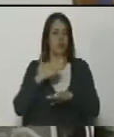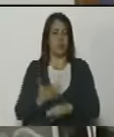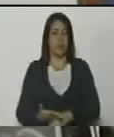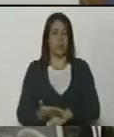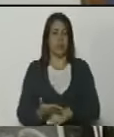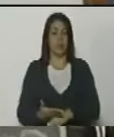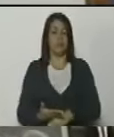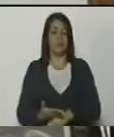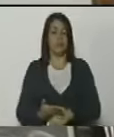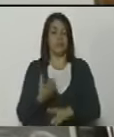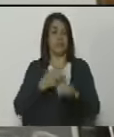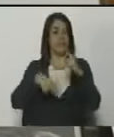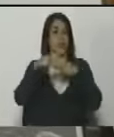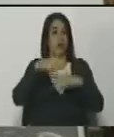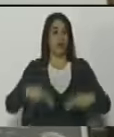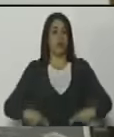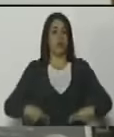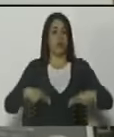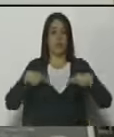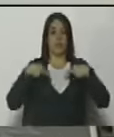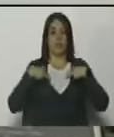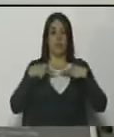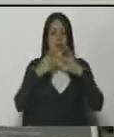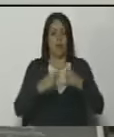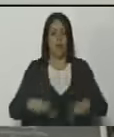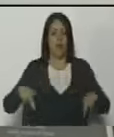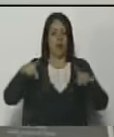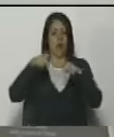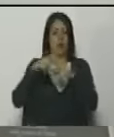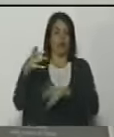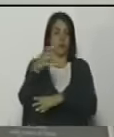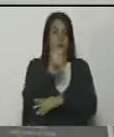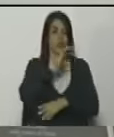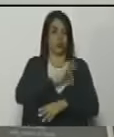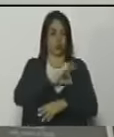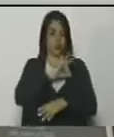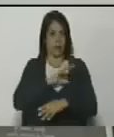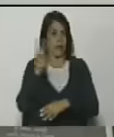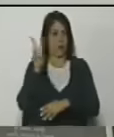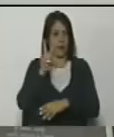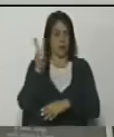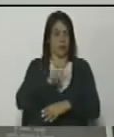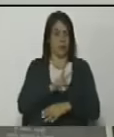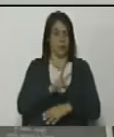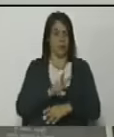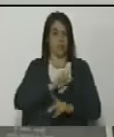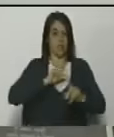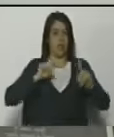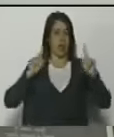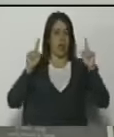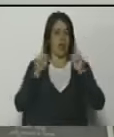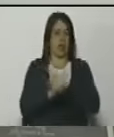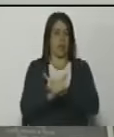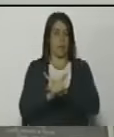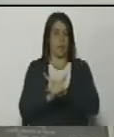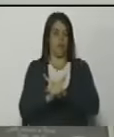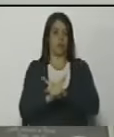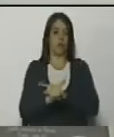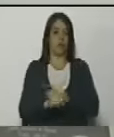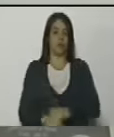de un alto nivel humanista y valores alcanzados. La sociedad venezolana ha evolucionado